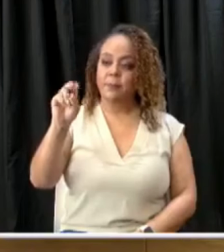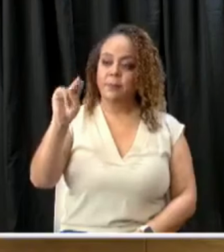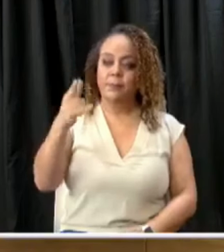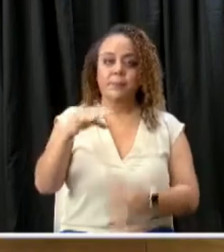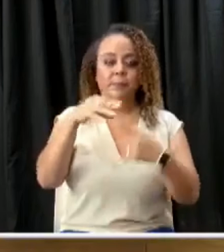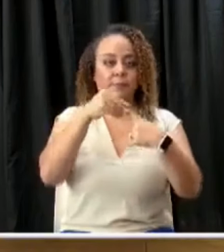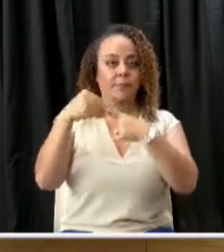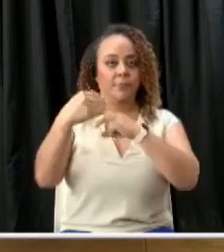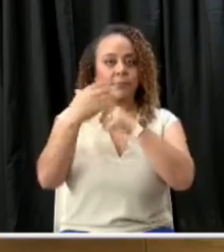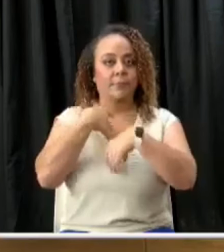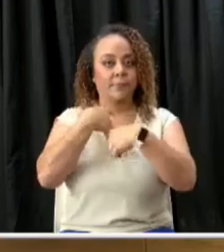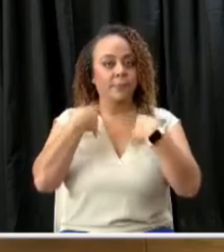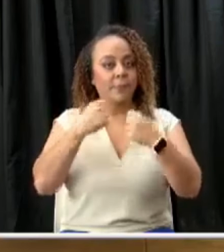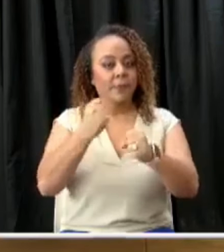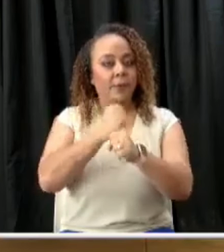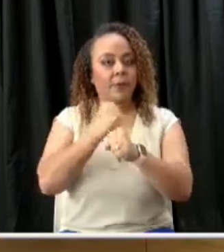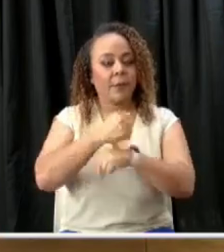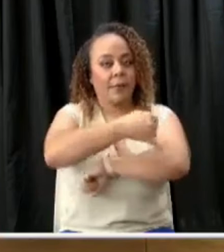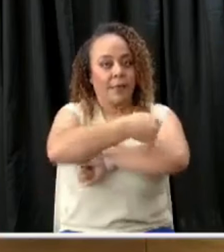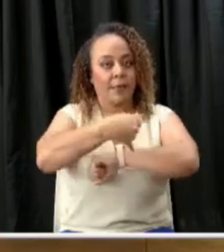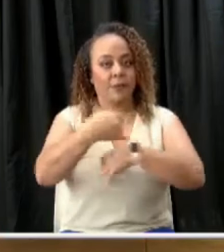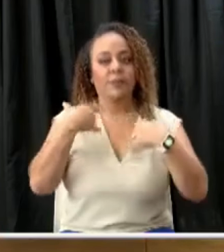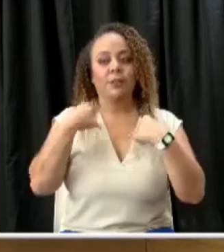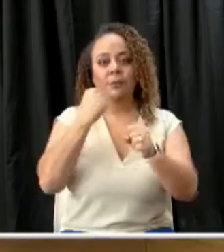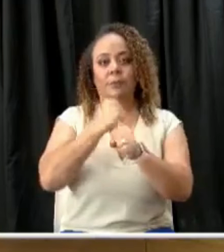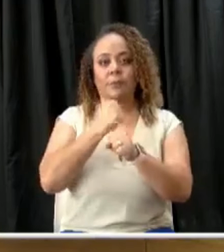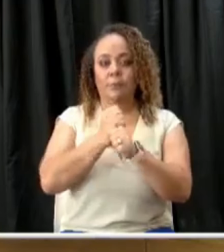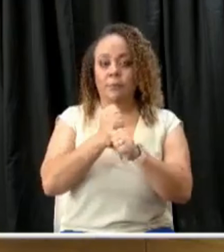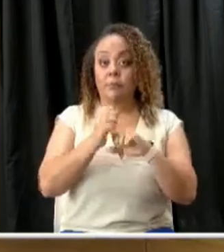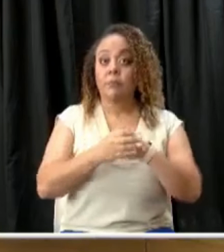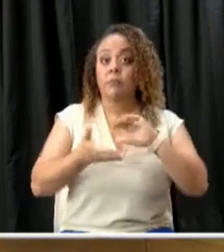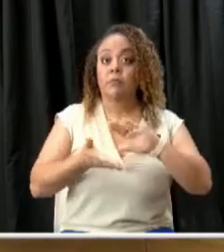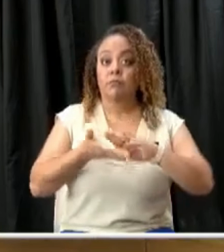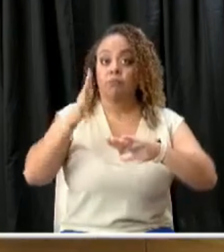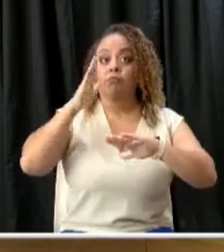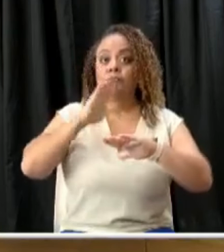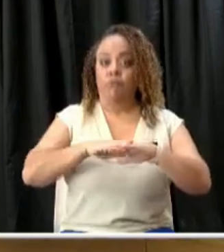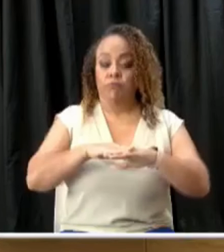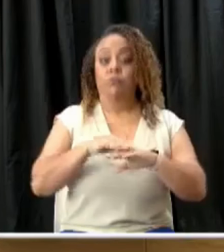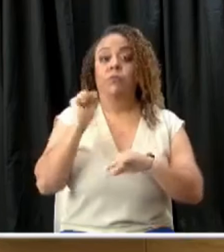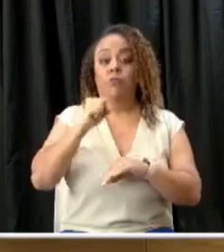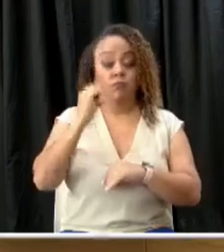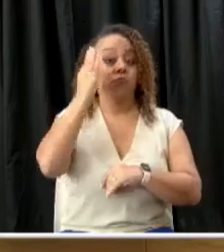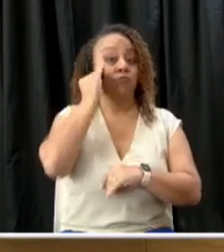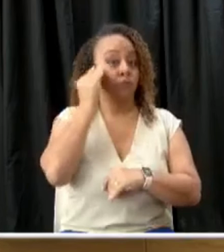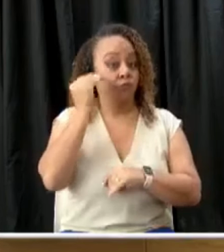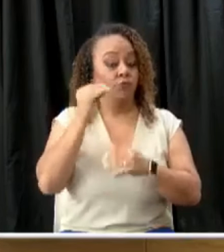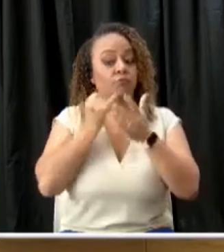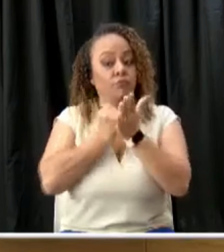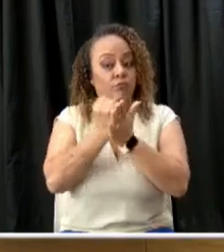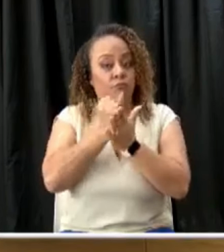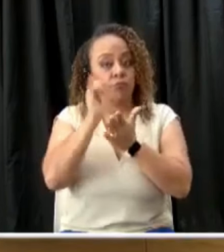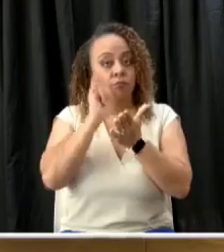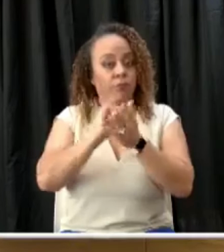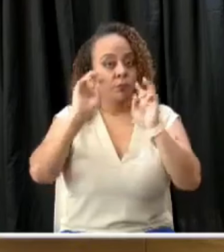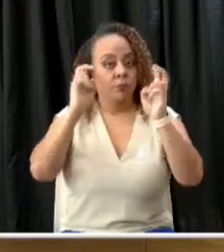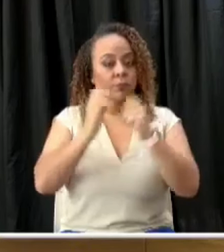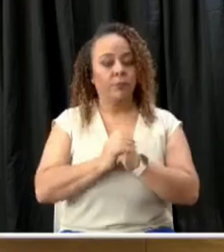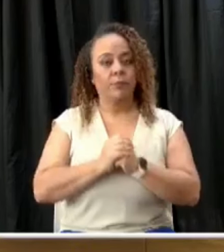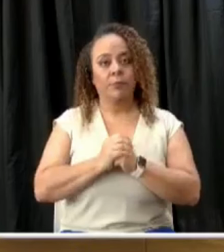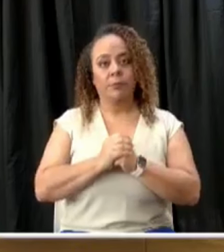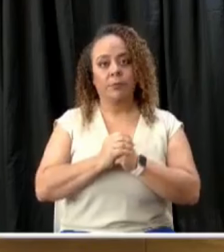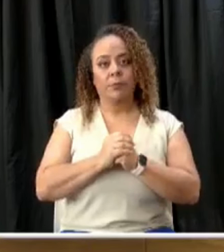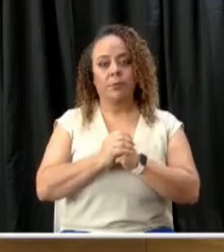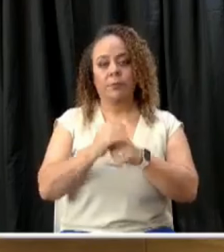ocupacional, ingeniero en salud ocupacional, con una trayectoria importantísima en investigación sobre este tema, que nos va a venir